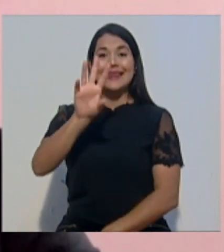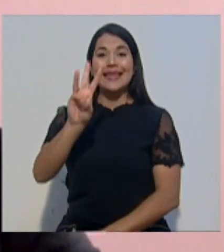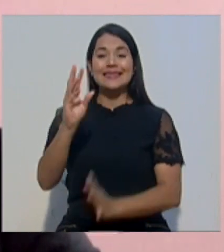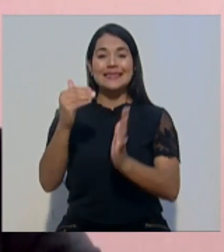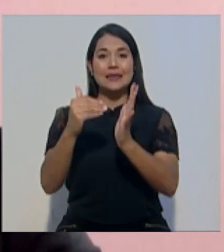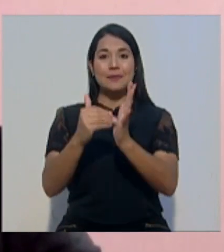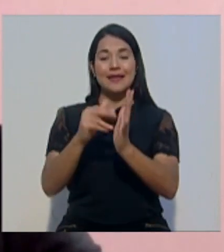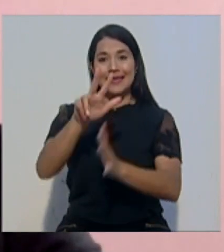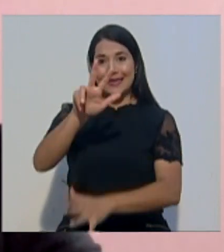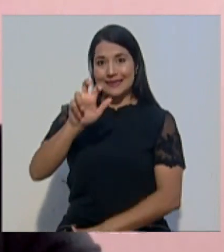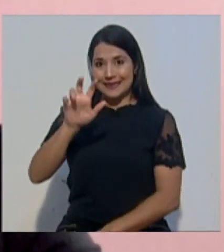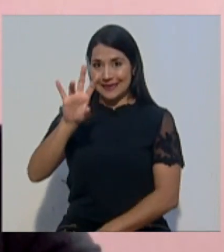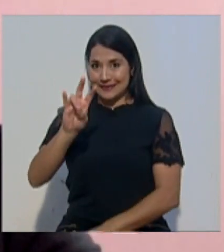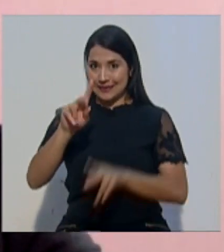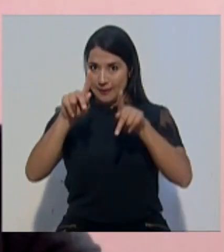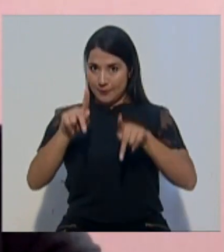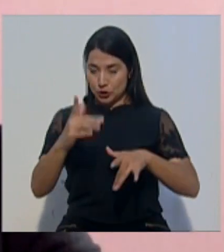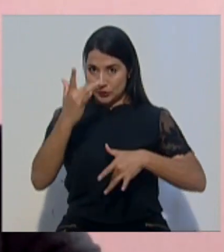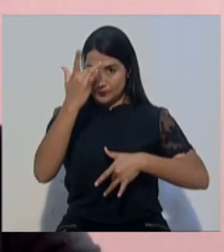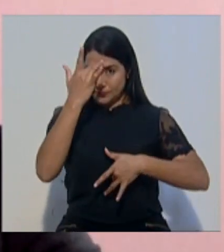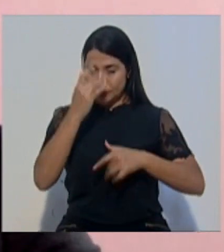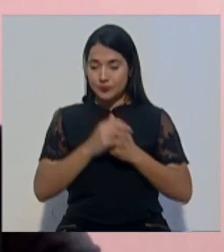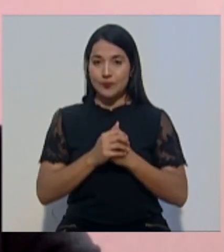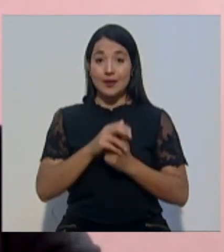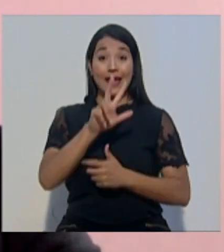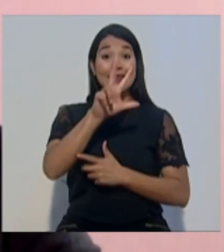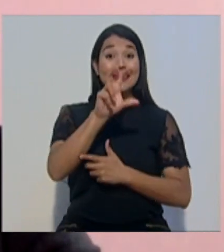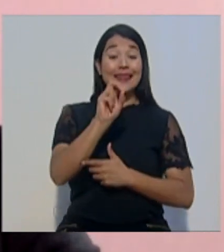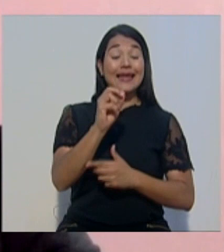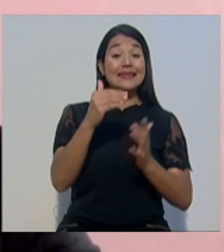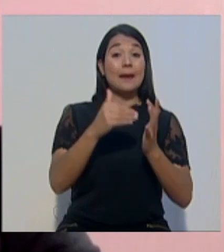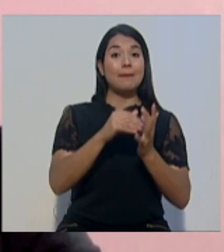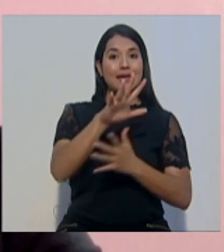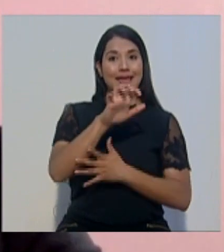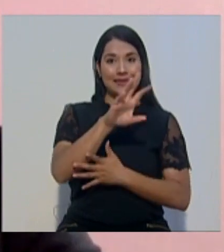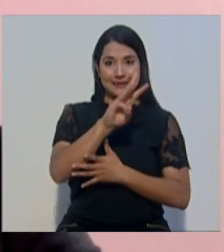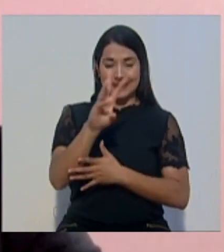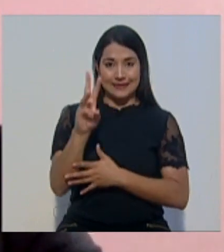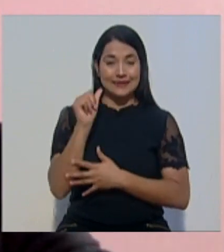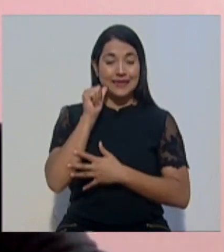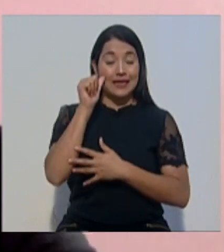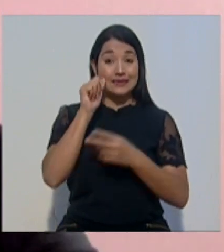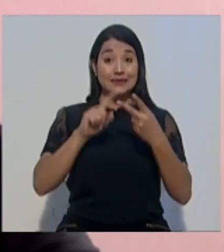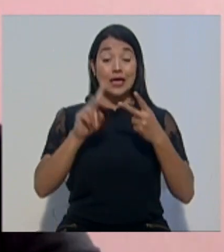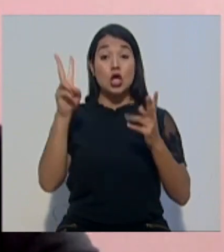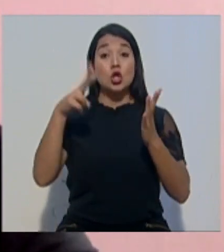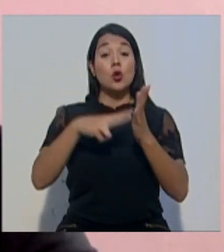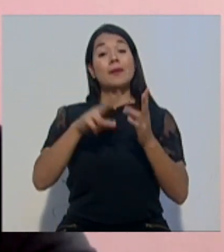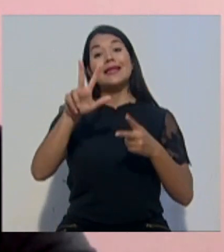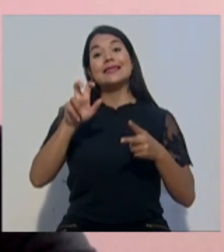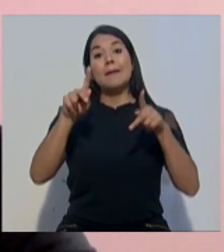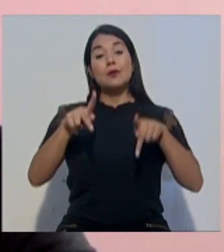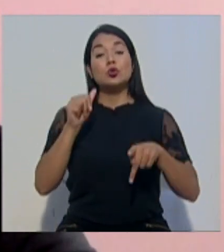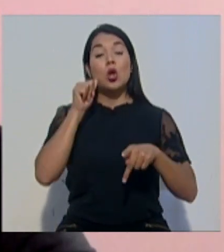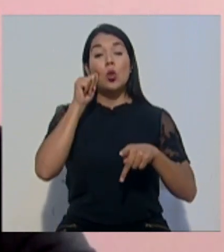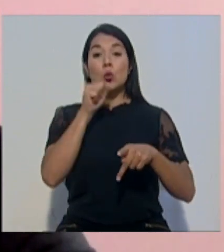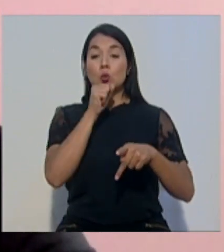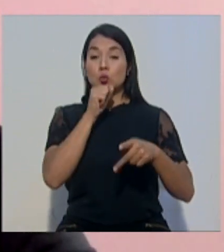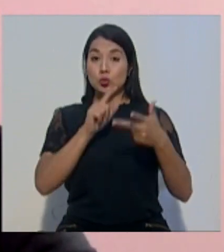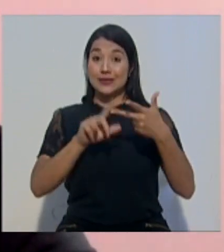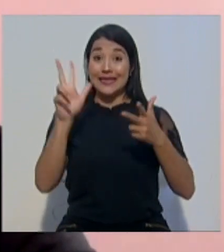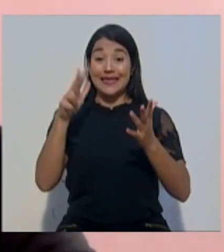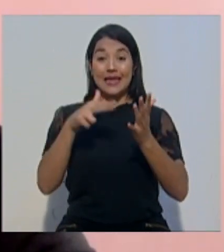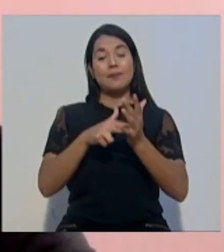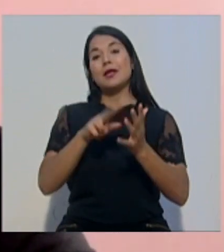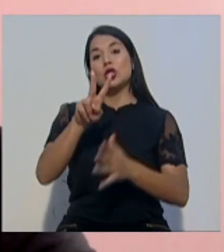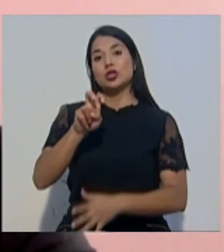36.307 casos. Por edad son 30.566 adultos, 2.300 personas mayores y